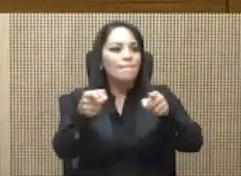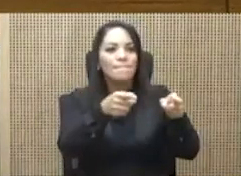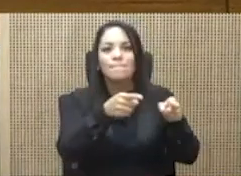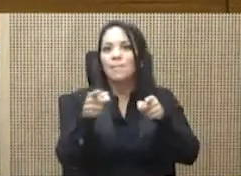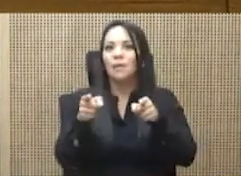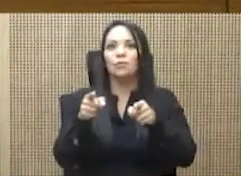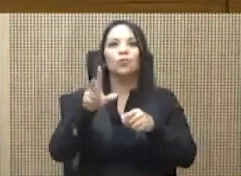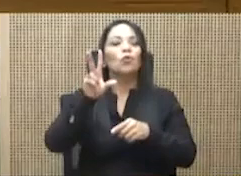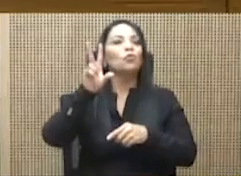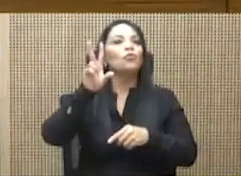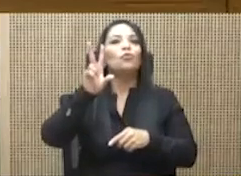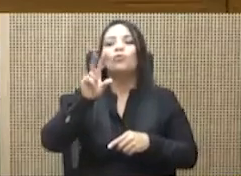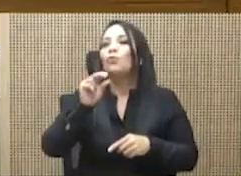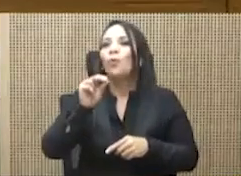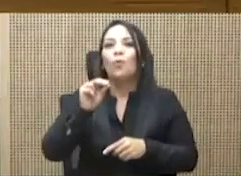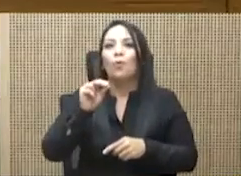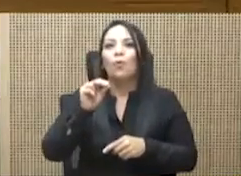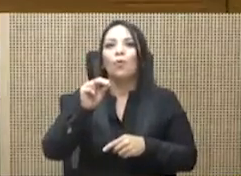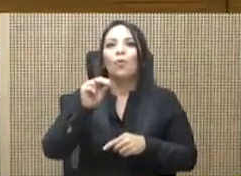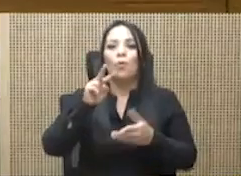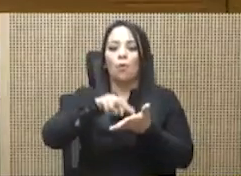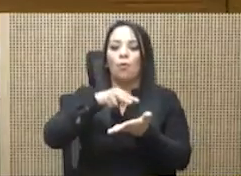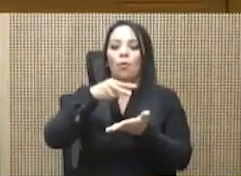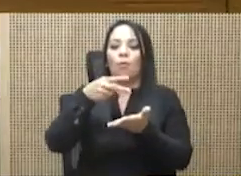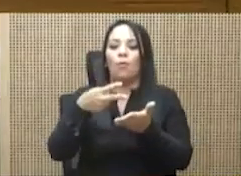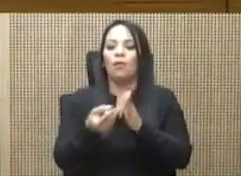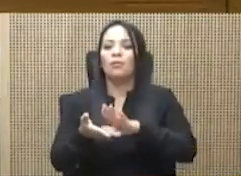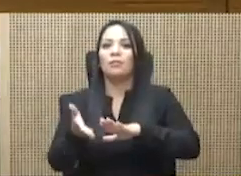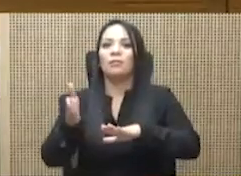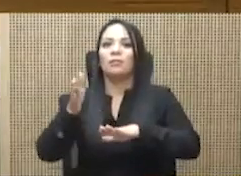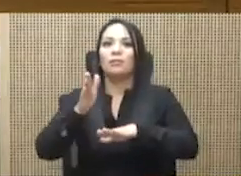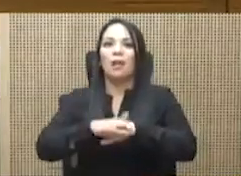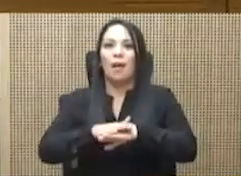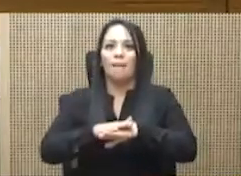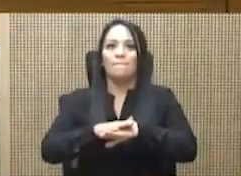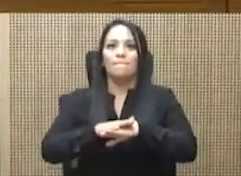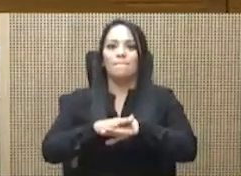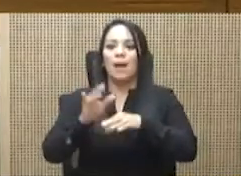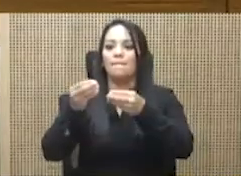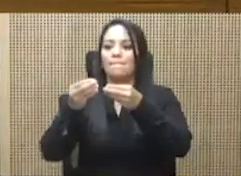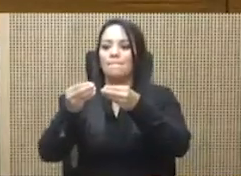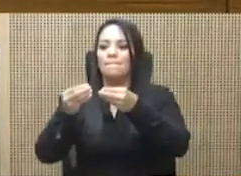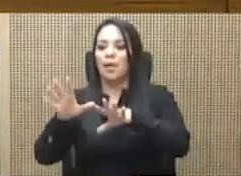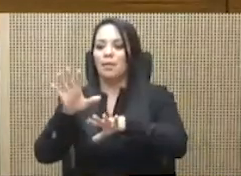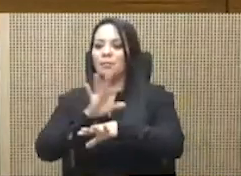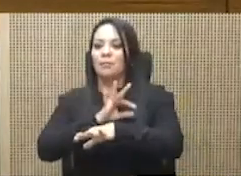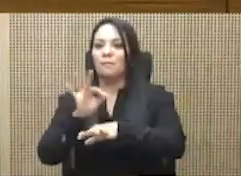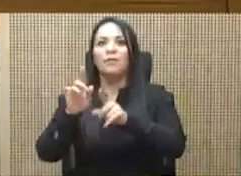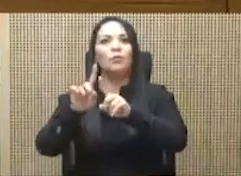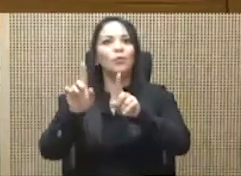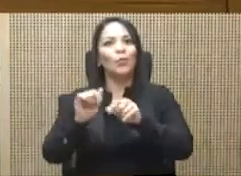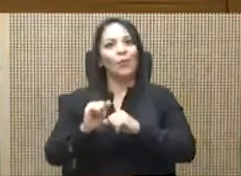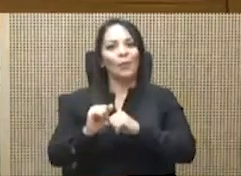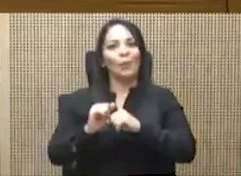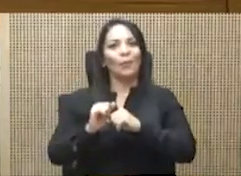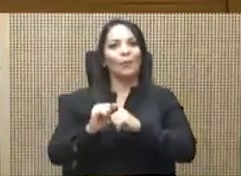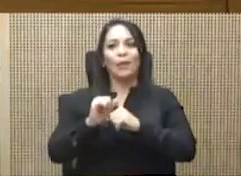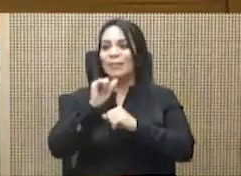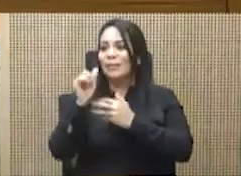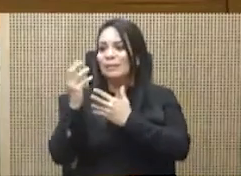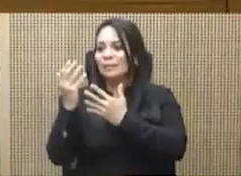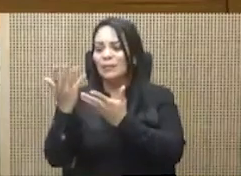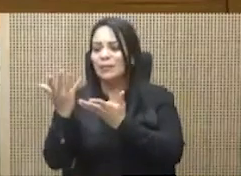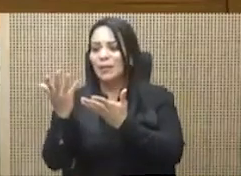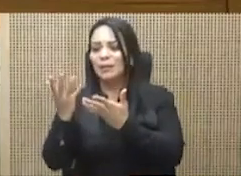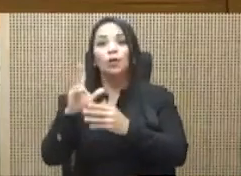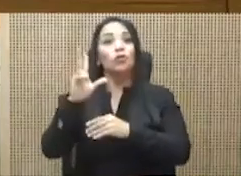no caigamos en la trampa de la desesperanza. No nos dejemos vencer por la oscuridad que han